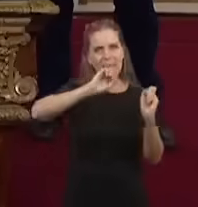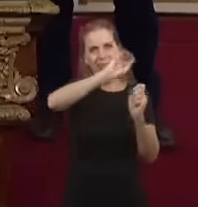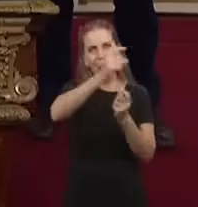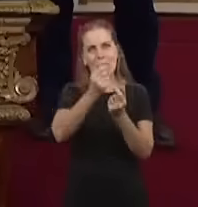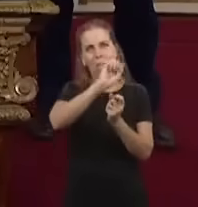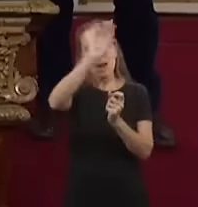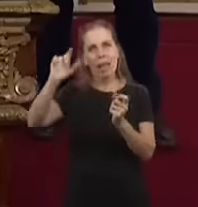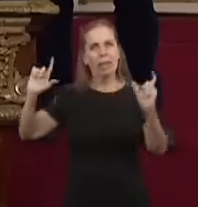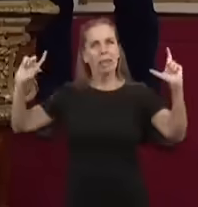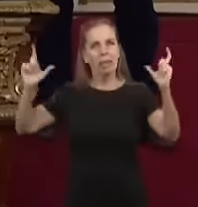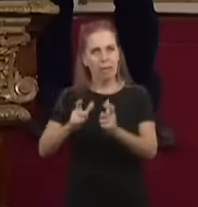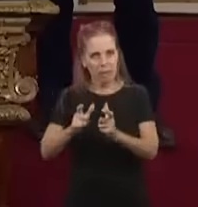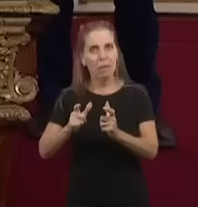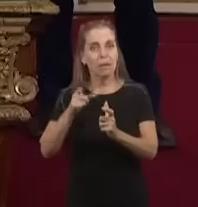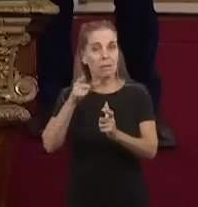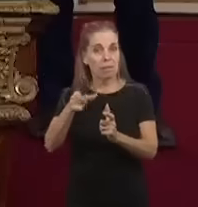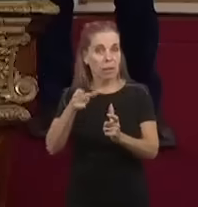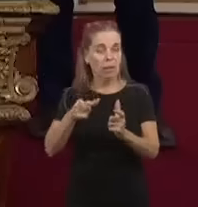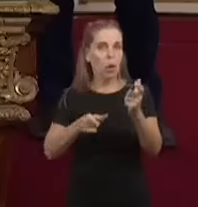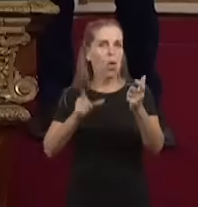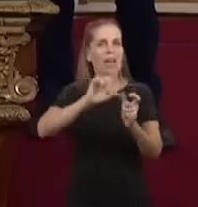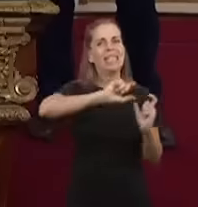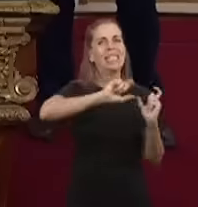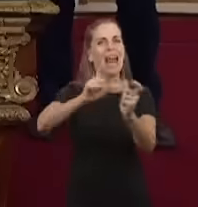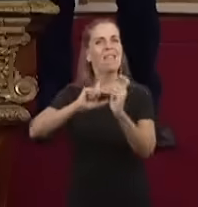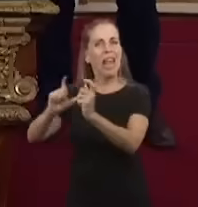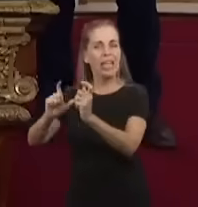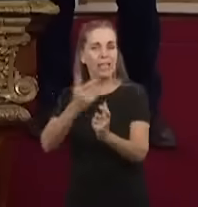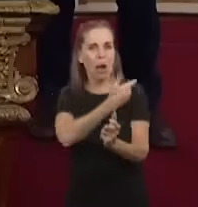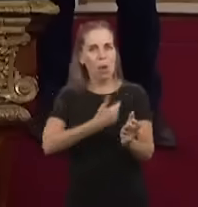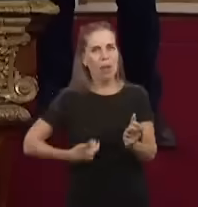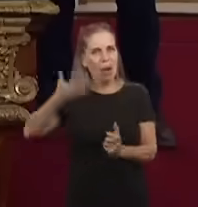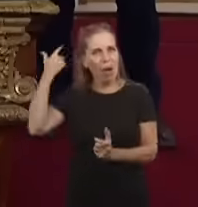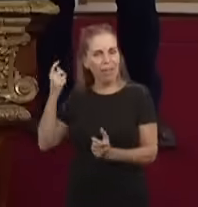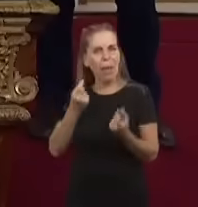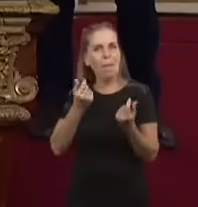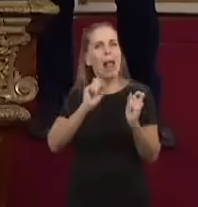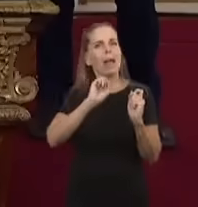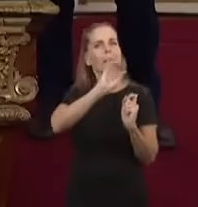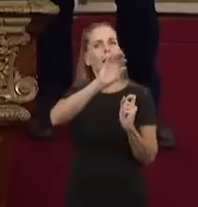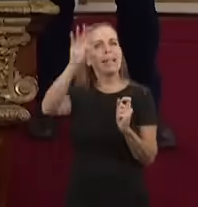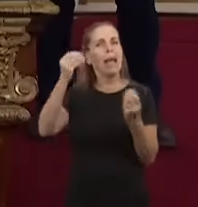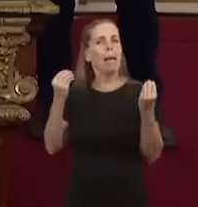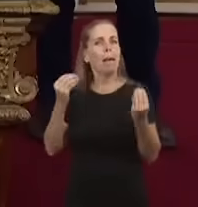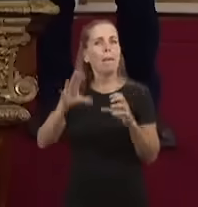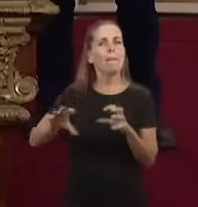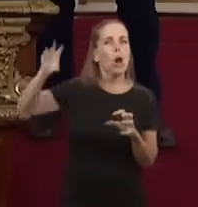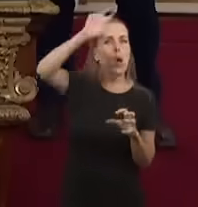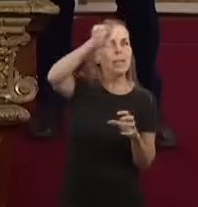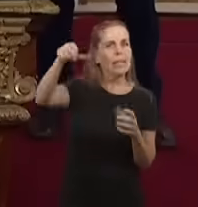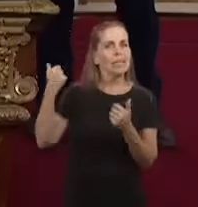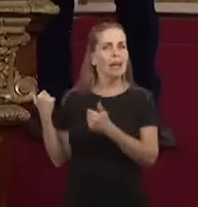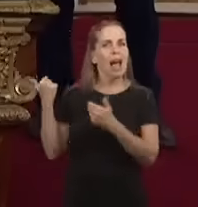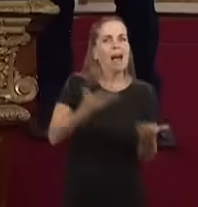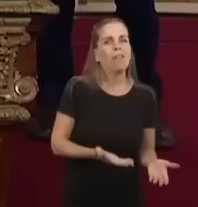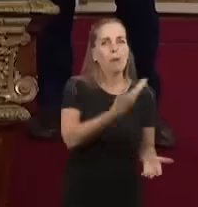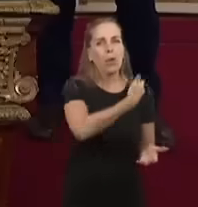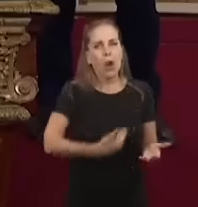un sistema tóxico con el que el poder central repartía recursos de todos los argentinos a unos pocos que se sometían a la voluntad del